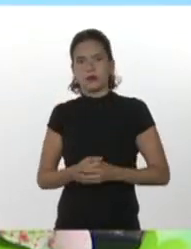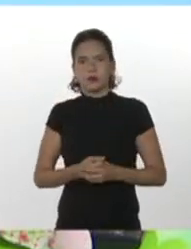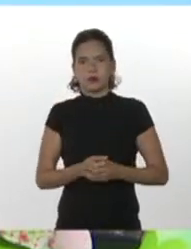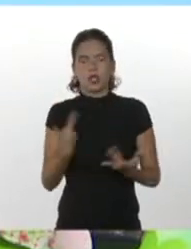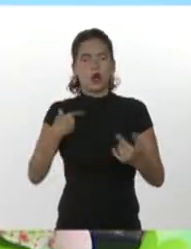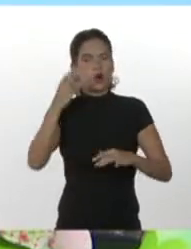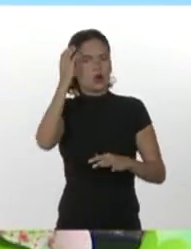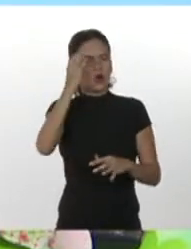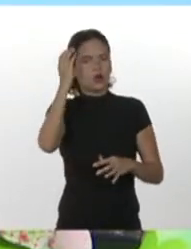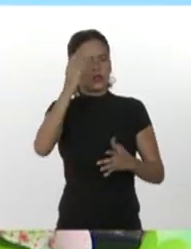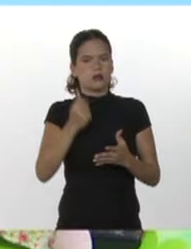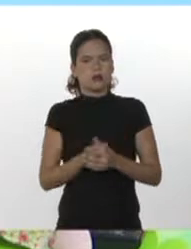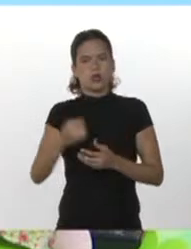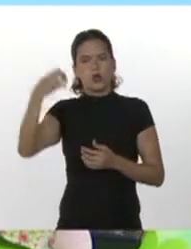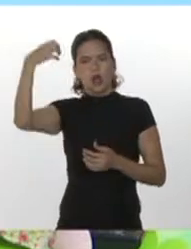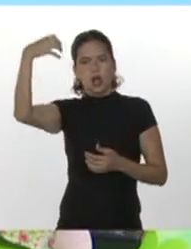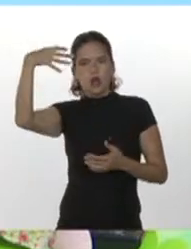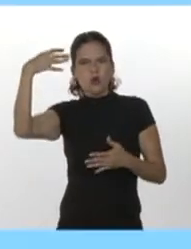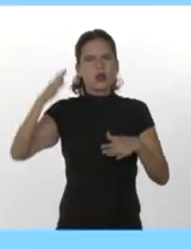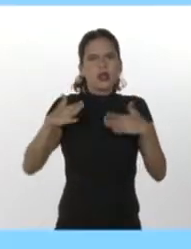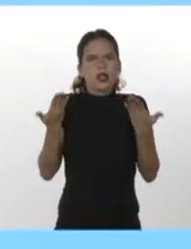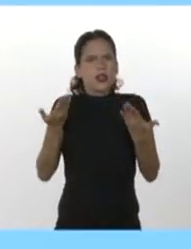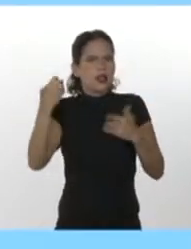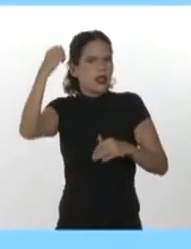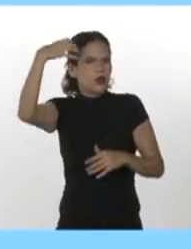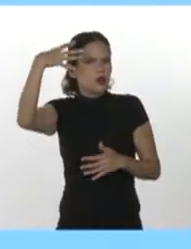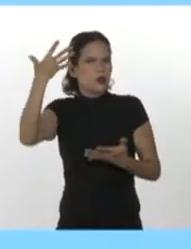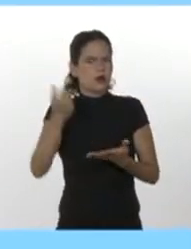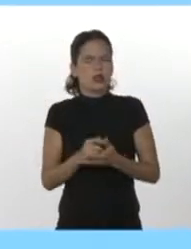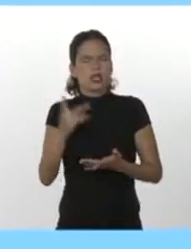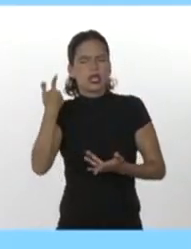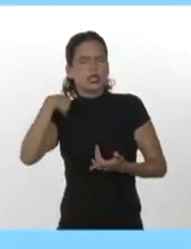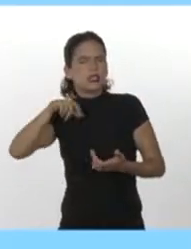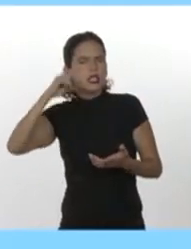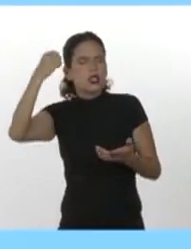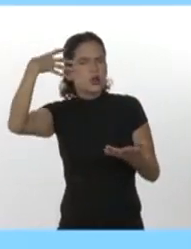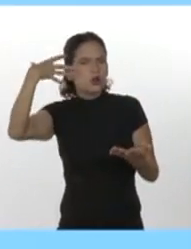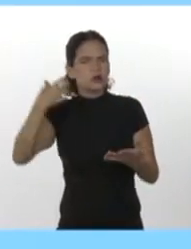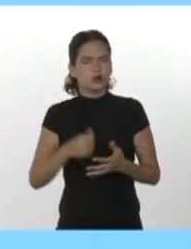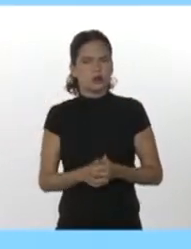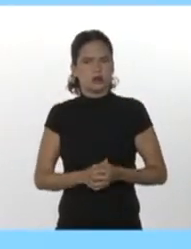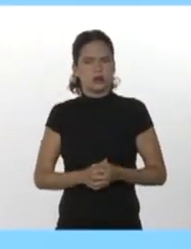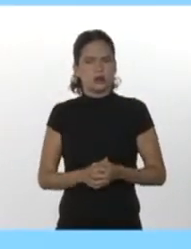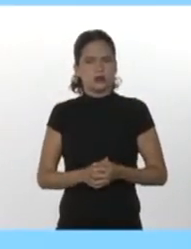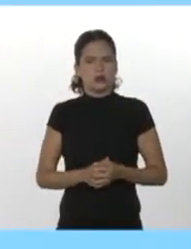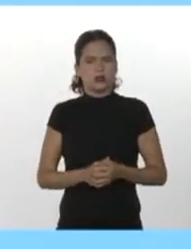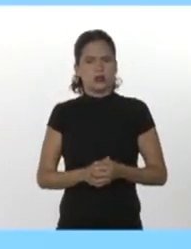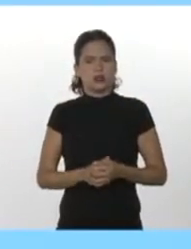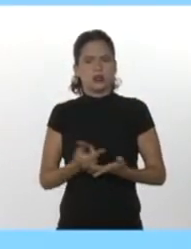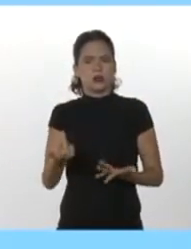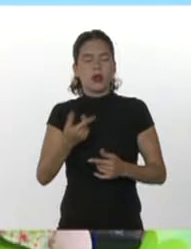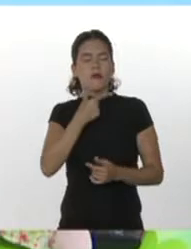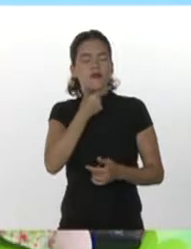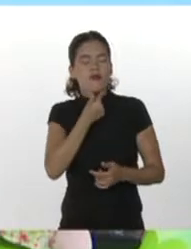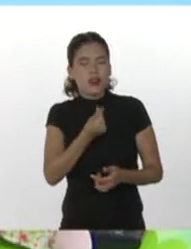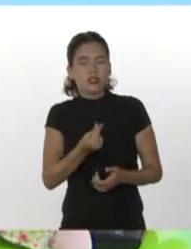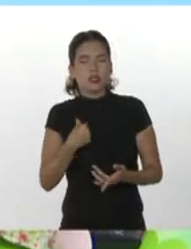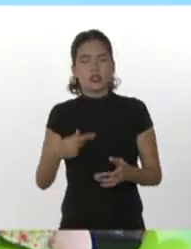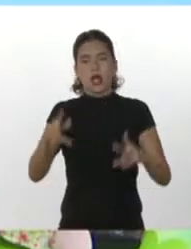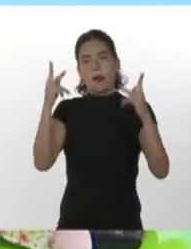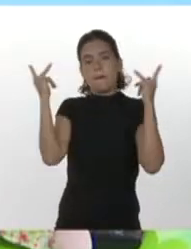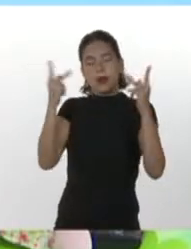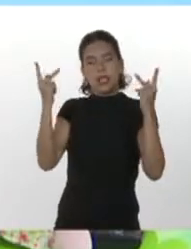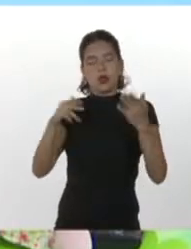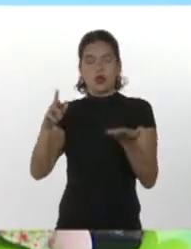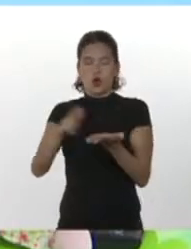estos conocimientos. La luz, ¿qué es la luz? ¿Qué contiene luz? Entonces, además de facilitarles